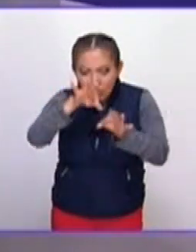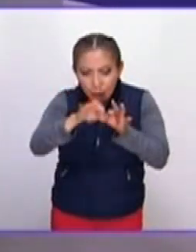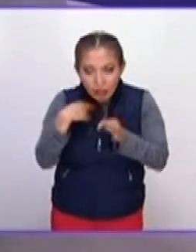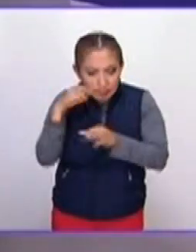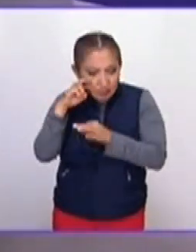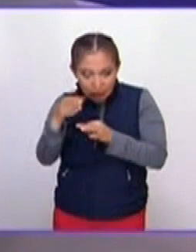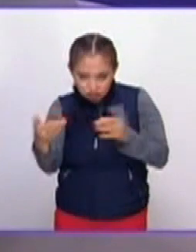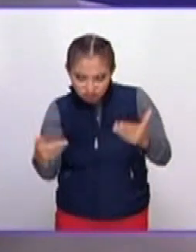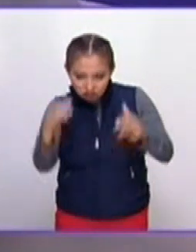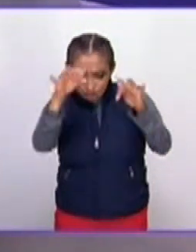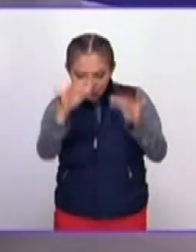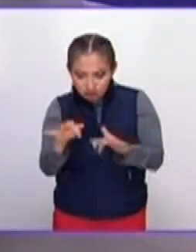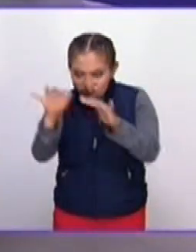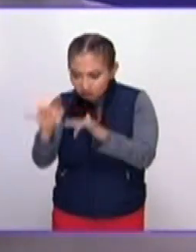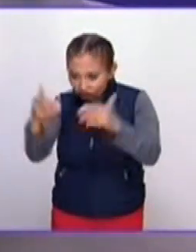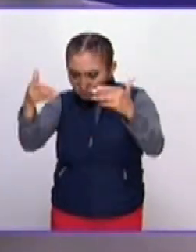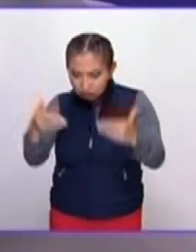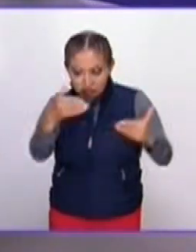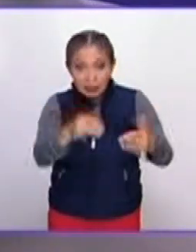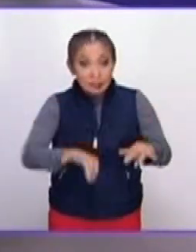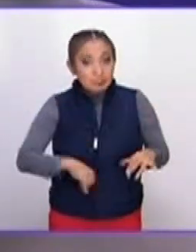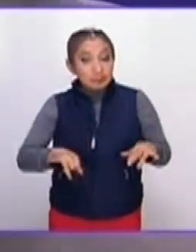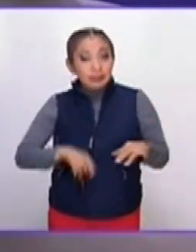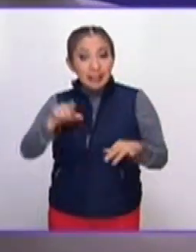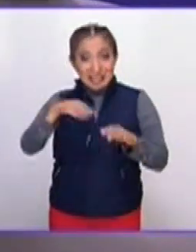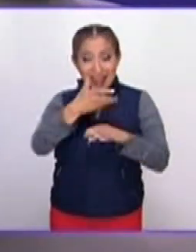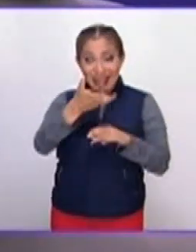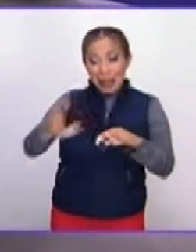a contraponer en una base de datos y lo interesante es que en el